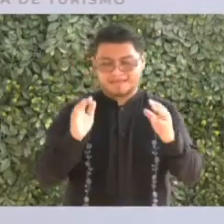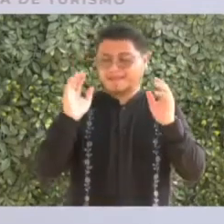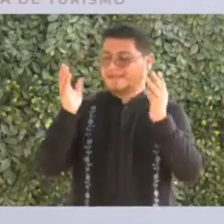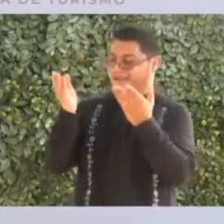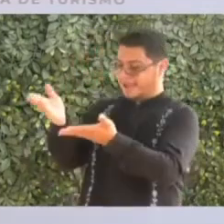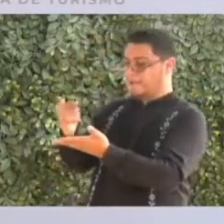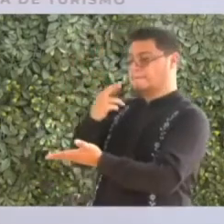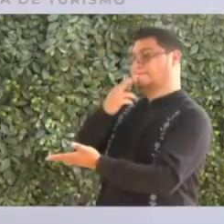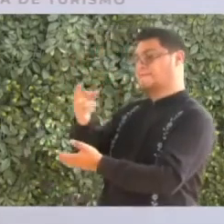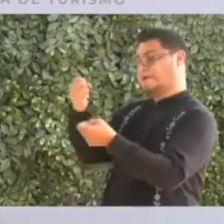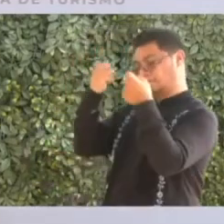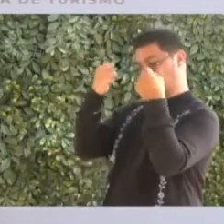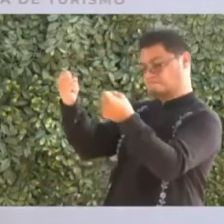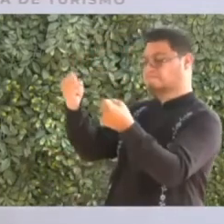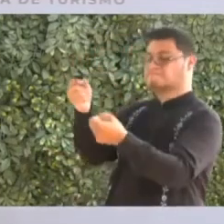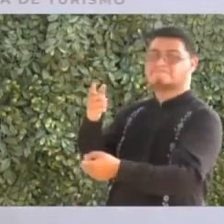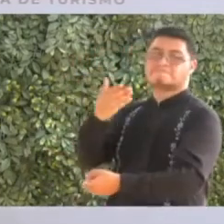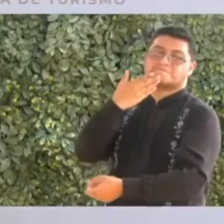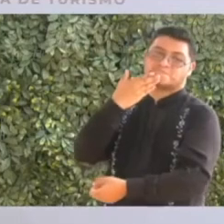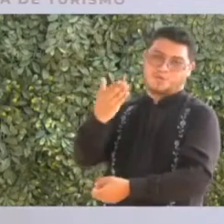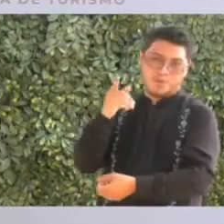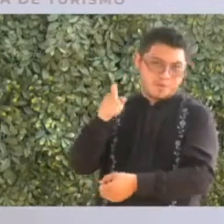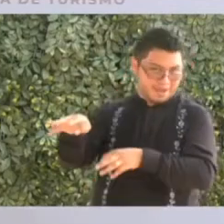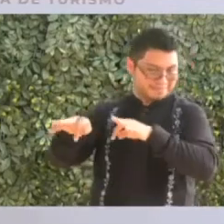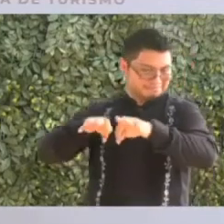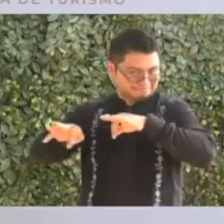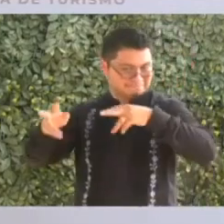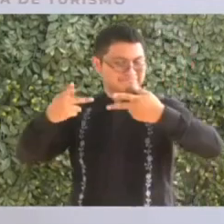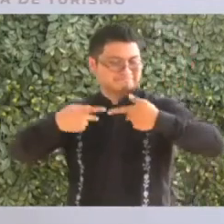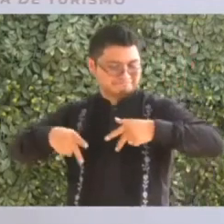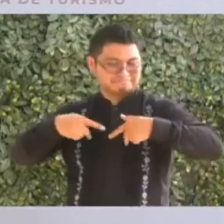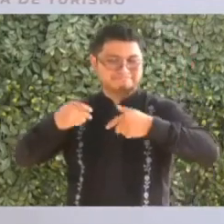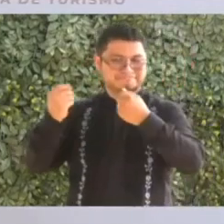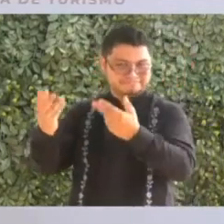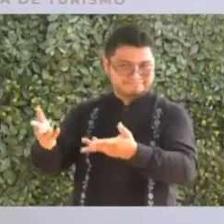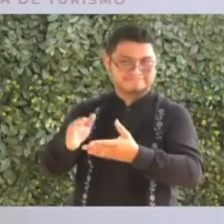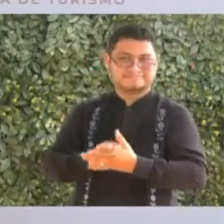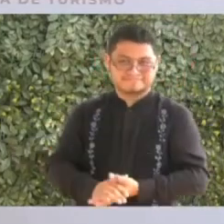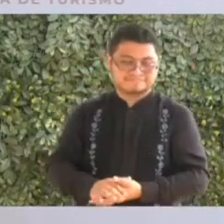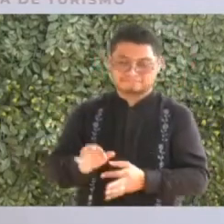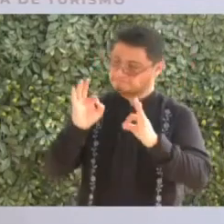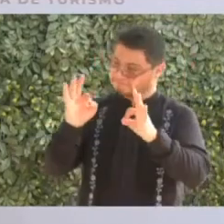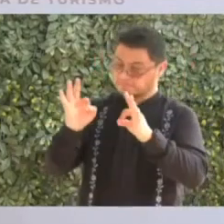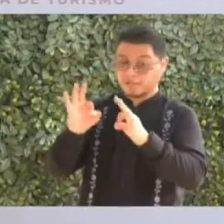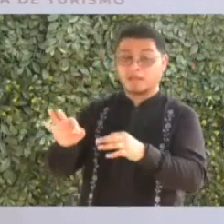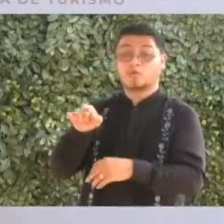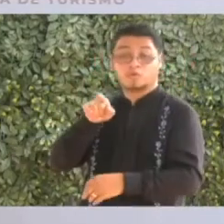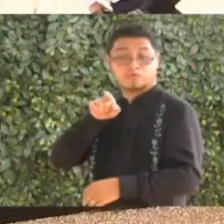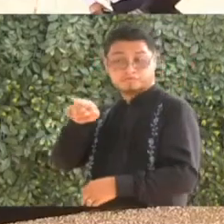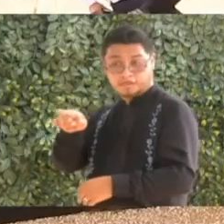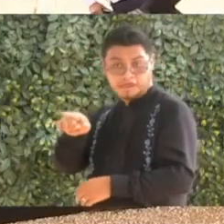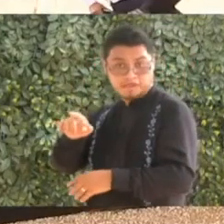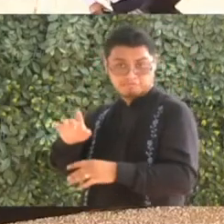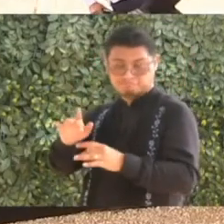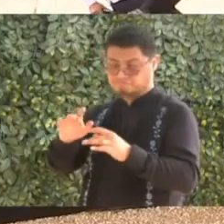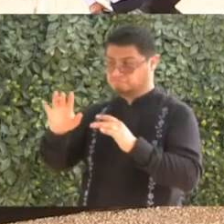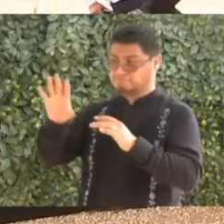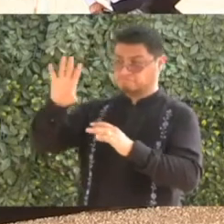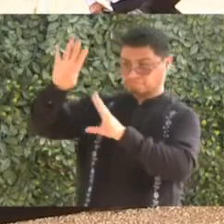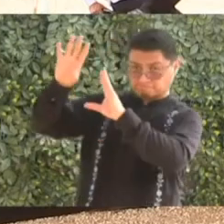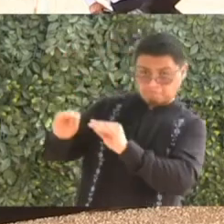term. Decíamos cuando estábamos en la escuela, Suter, apaga la luz. Ahora no es